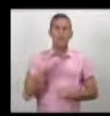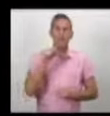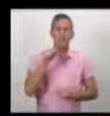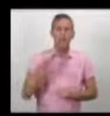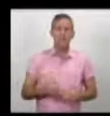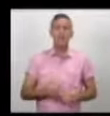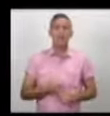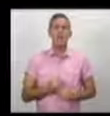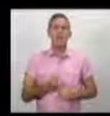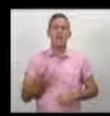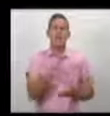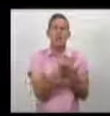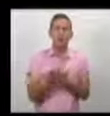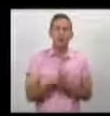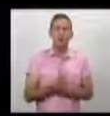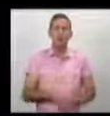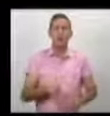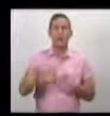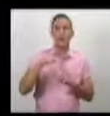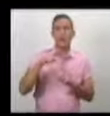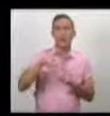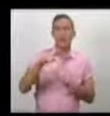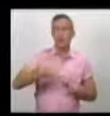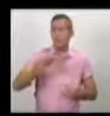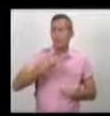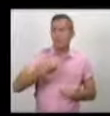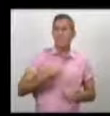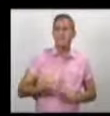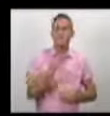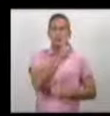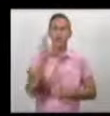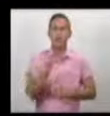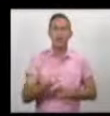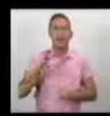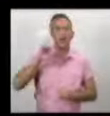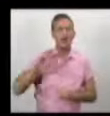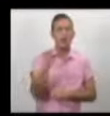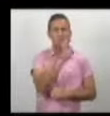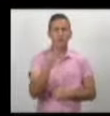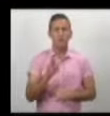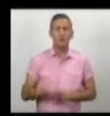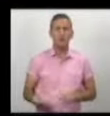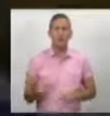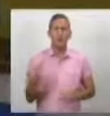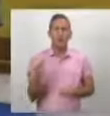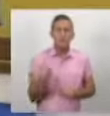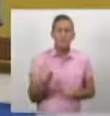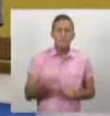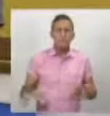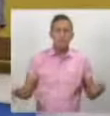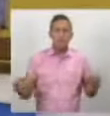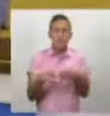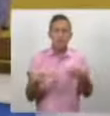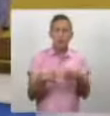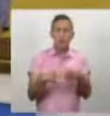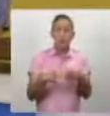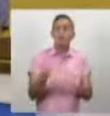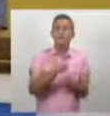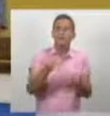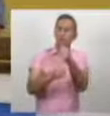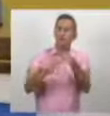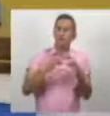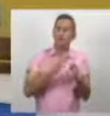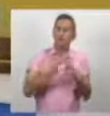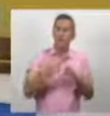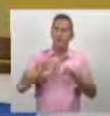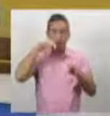la teoría celular y por primera vez hablaron de la célula como esa pequeña unidad de estructura y función. Observemos este